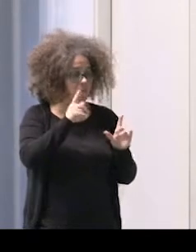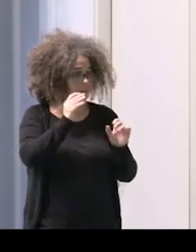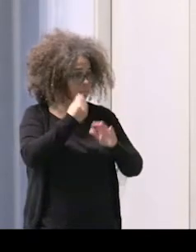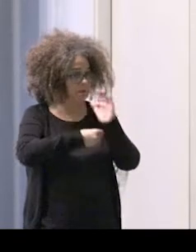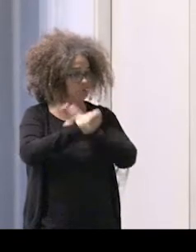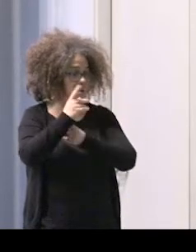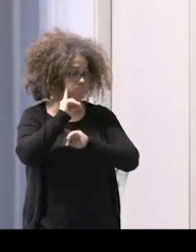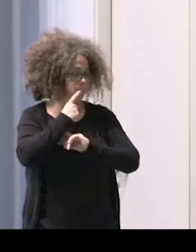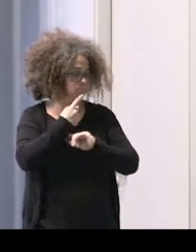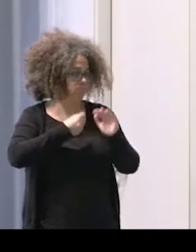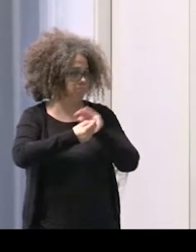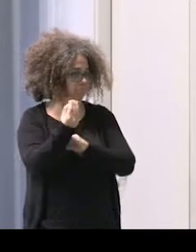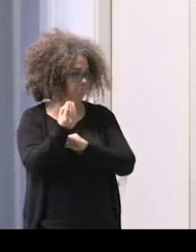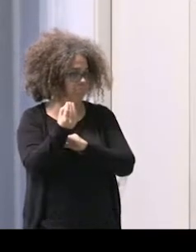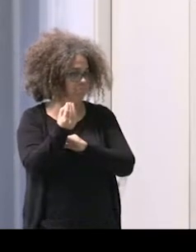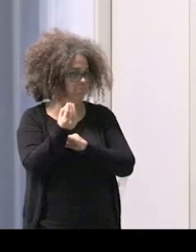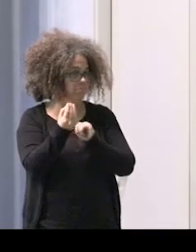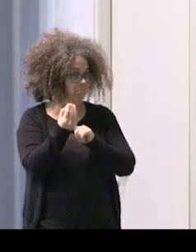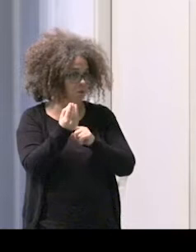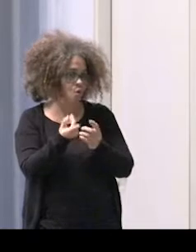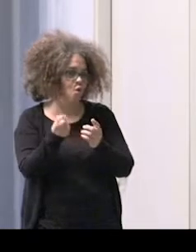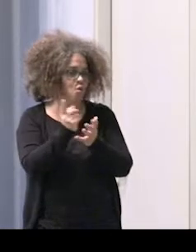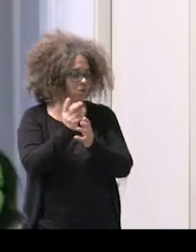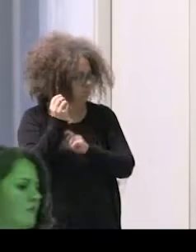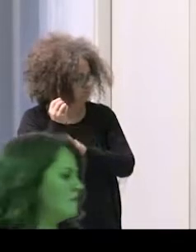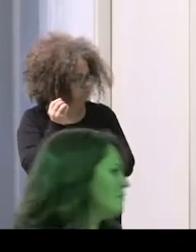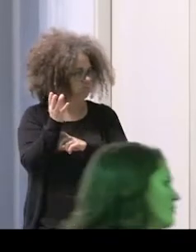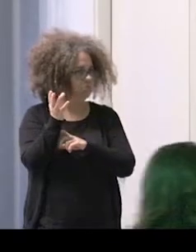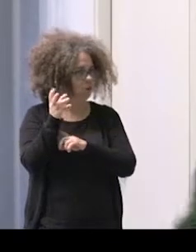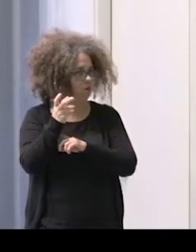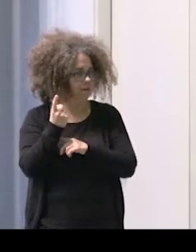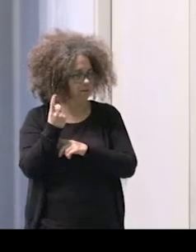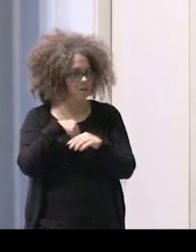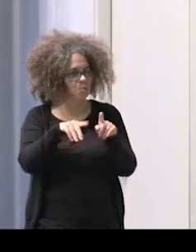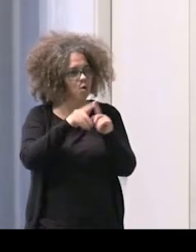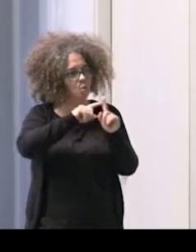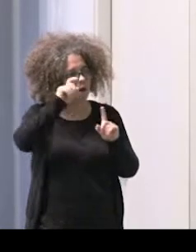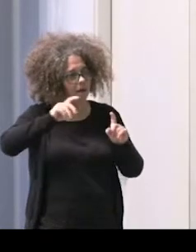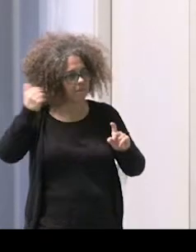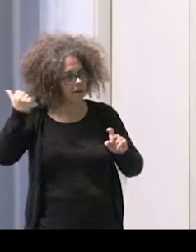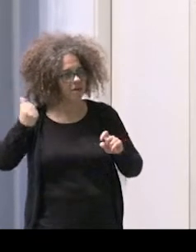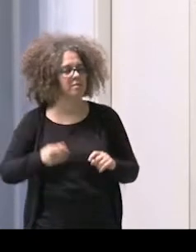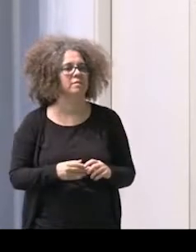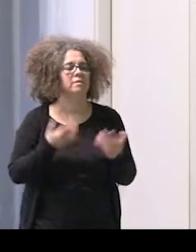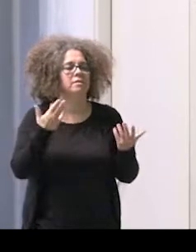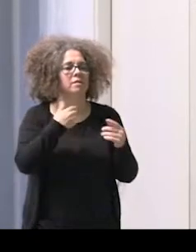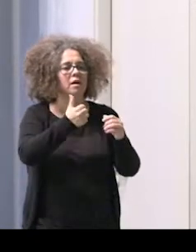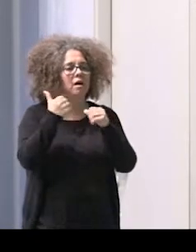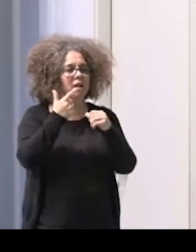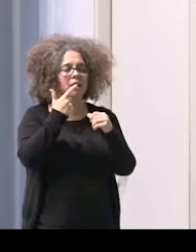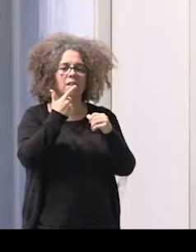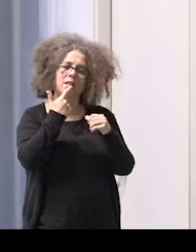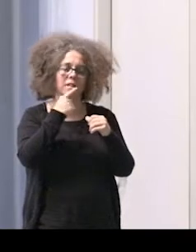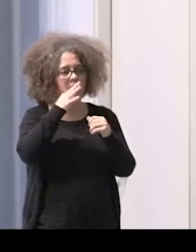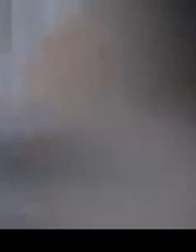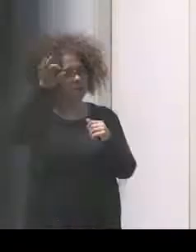o que se quedan sordas puedan volver a oír. Se ve en esta gráfica, en este montón de datos que hay aquí, que el rendimiento del